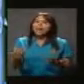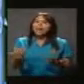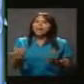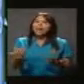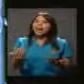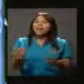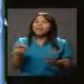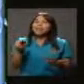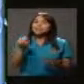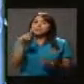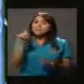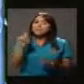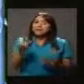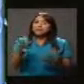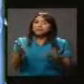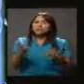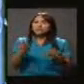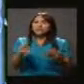esa pregunta tiene